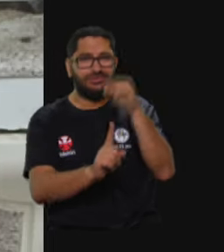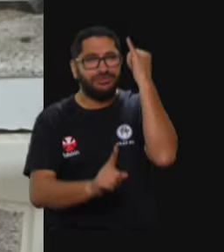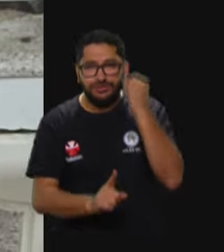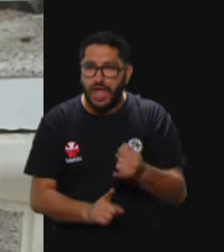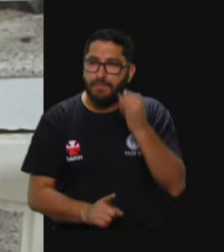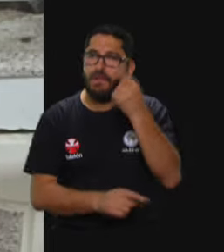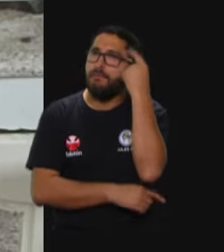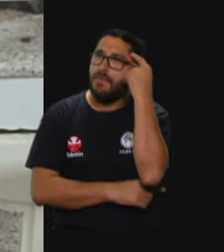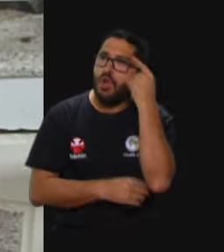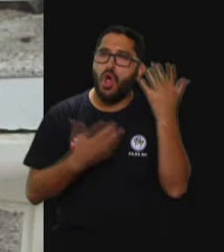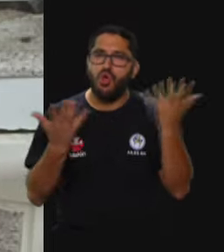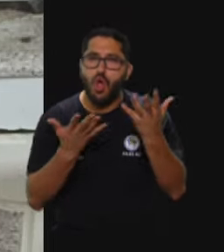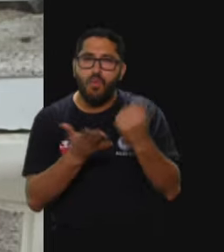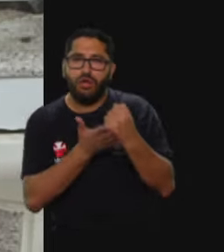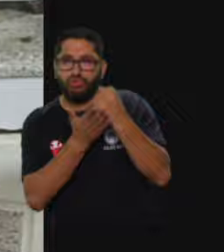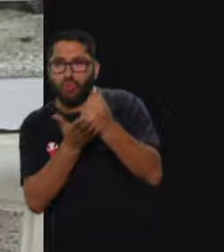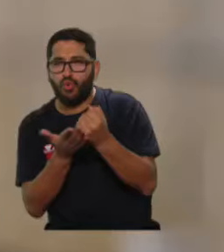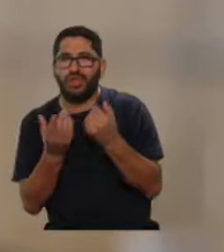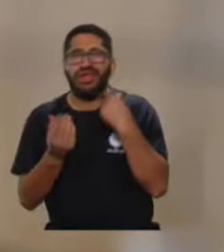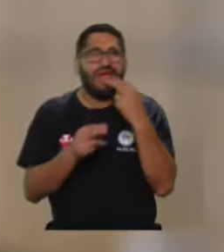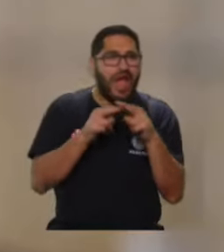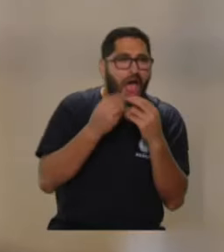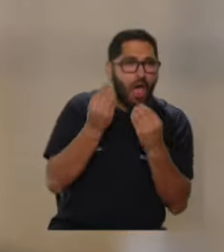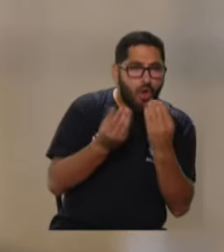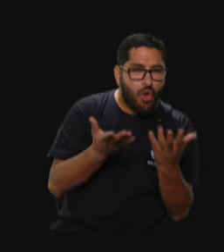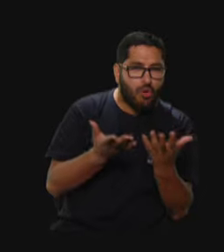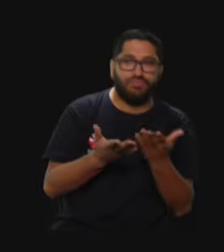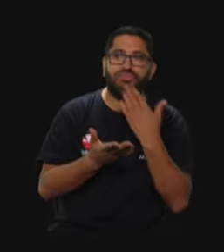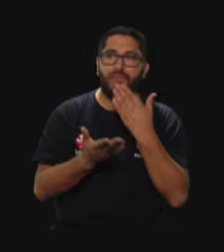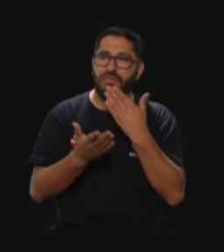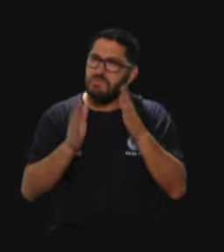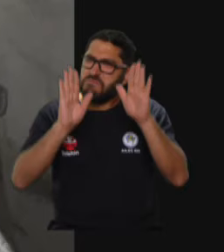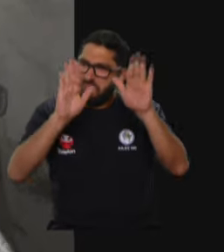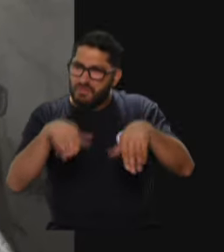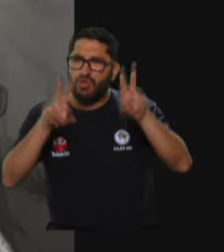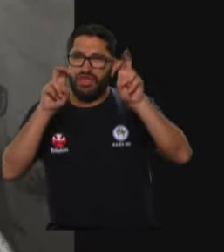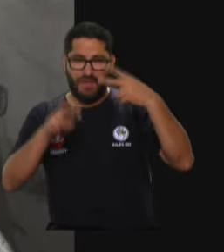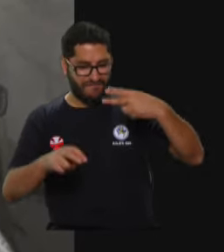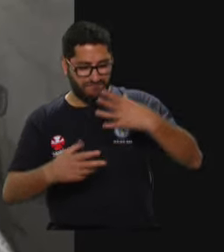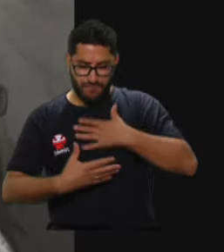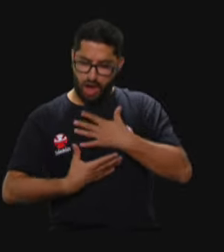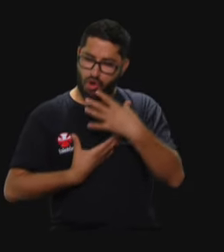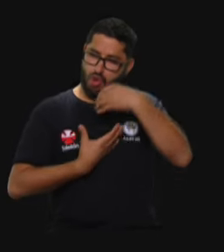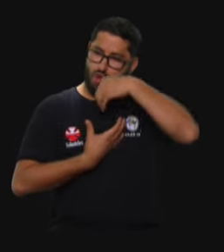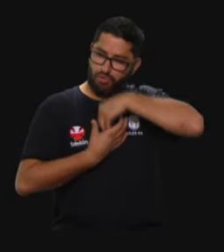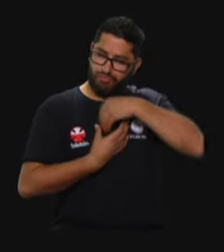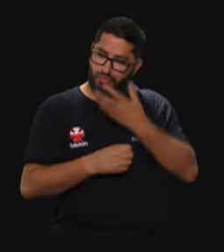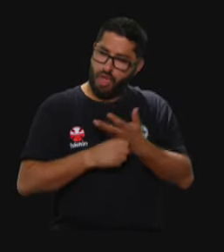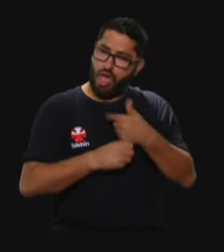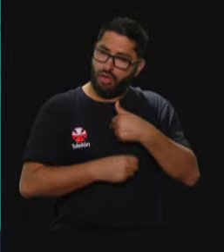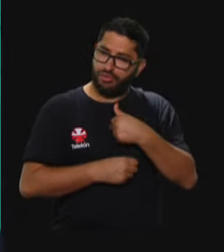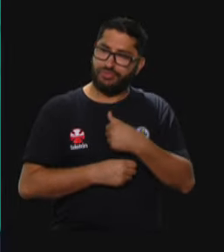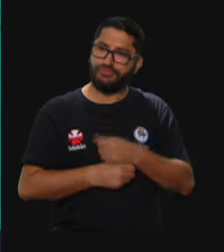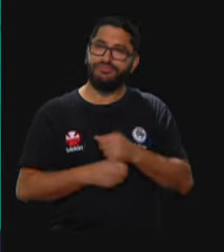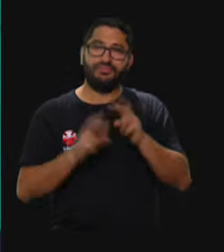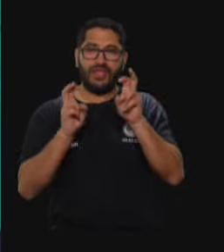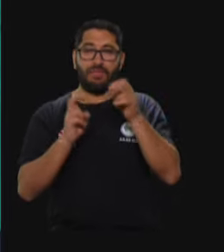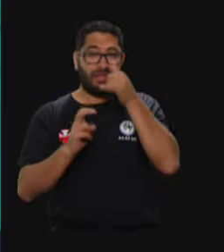hacer. Entonces, cuando nosotros nos juntamos nos dimos cuenta que teníamos los mismos valores. En pandemia salió la idea de hacer ollas comunes, formamos